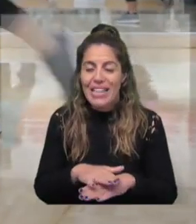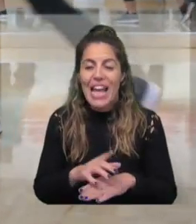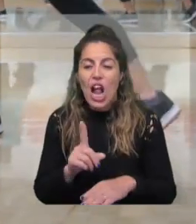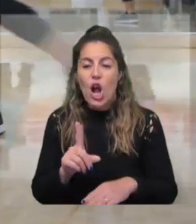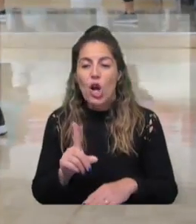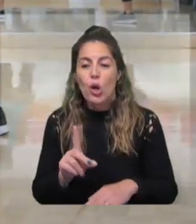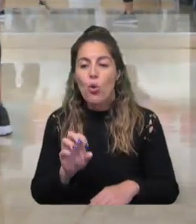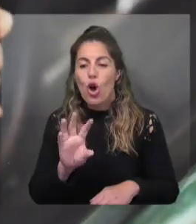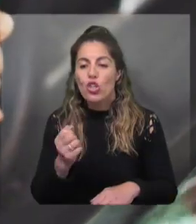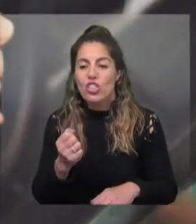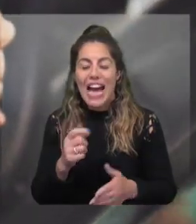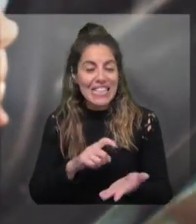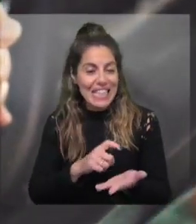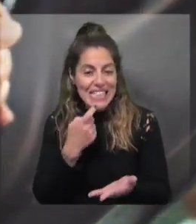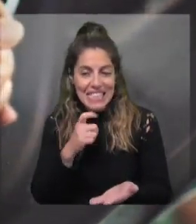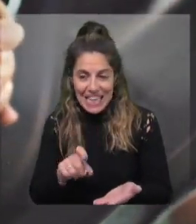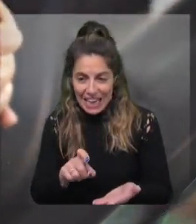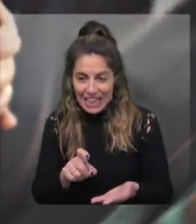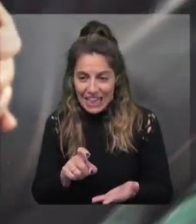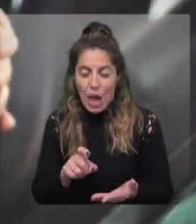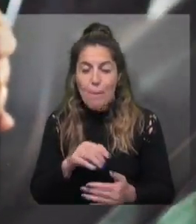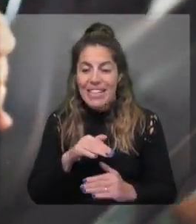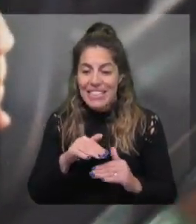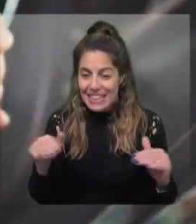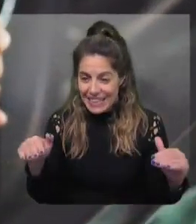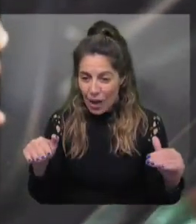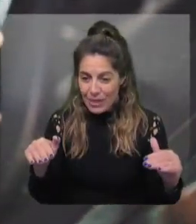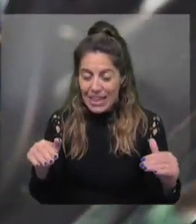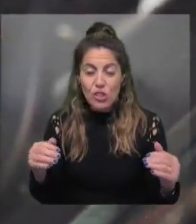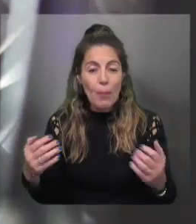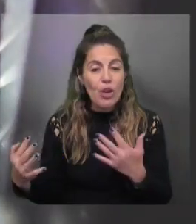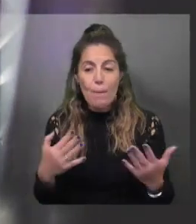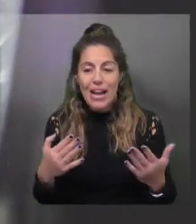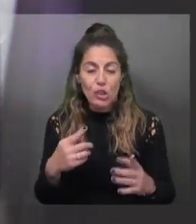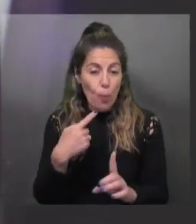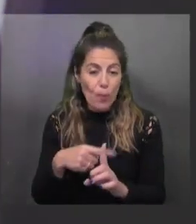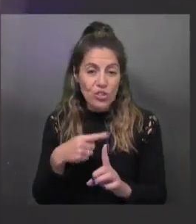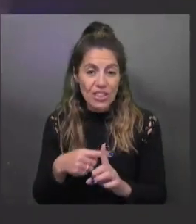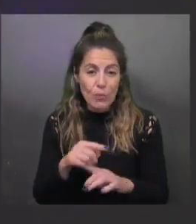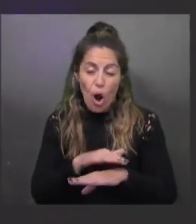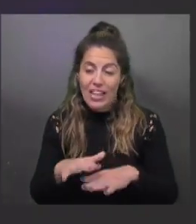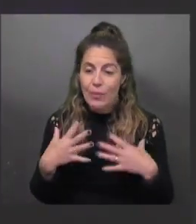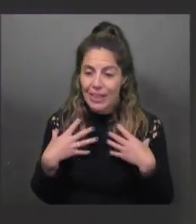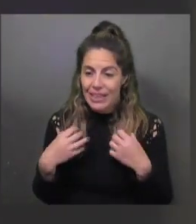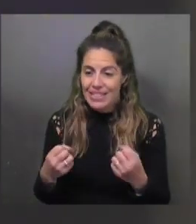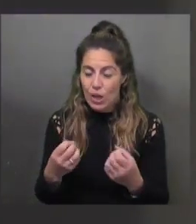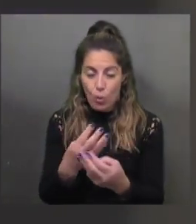más estables los niveles de glucosa en sangre. Eso también tiene un impacto positivo a nivel de la salud en general.